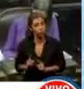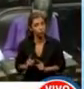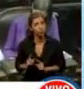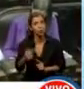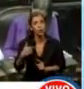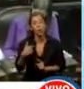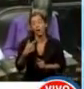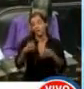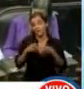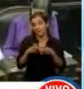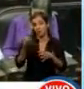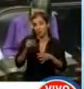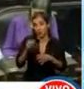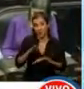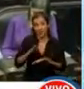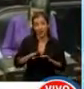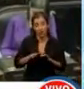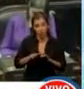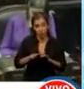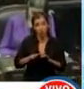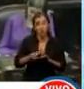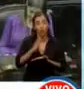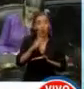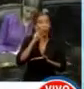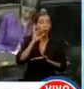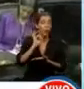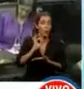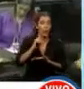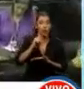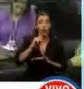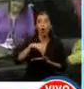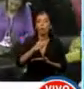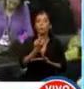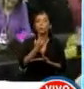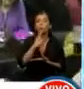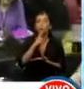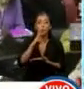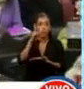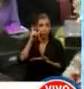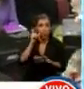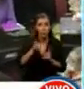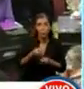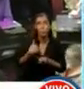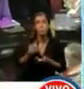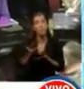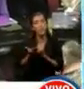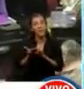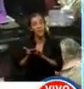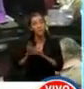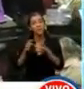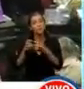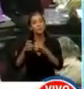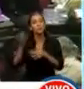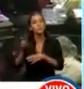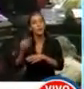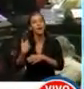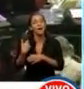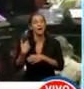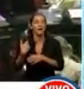especial que habíamos pedido por biocombustible, del tratamiento de impuesto a la ganancia y